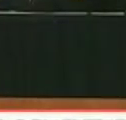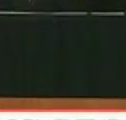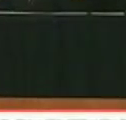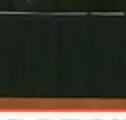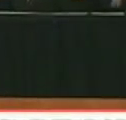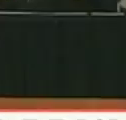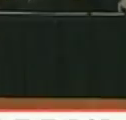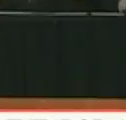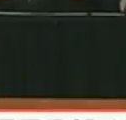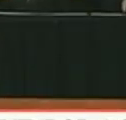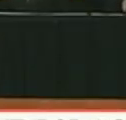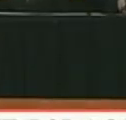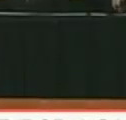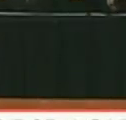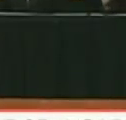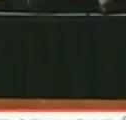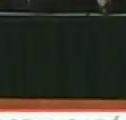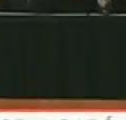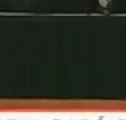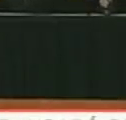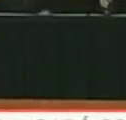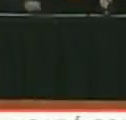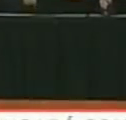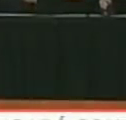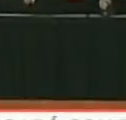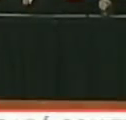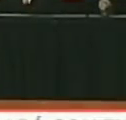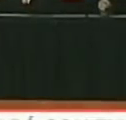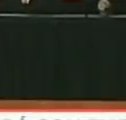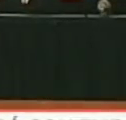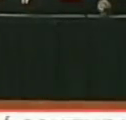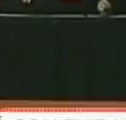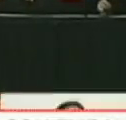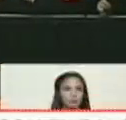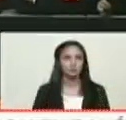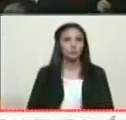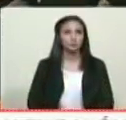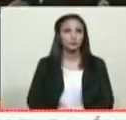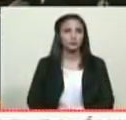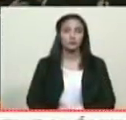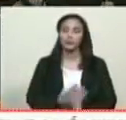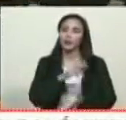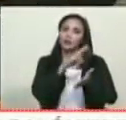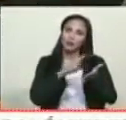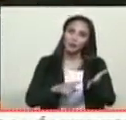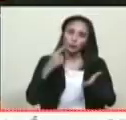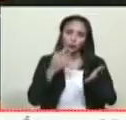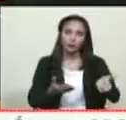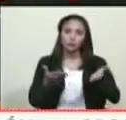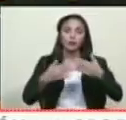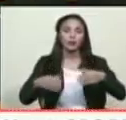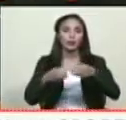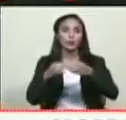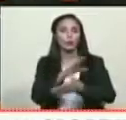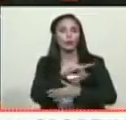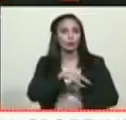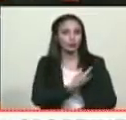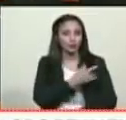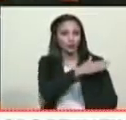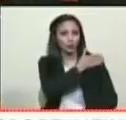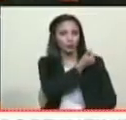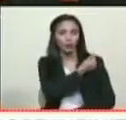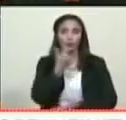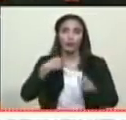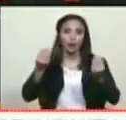¡Que viva! Lectura de la resolución del Consejo Universitario donde se acuerda la entrega del